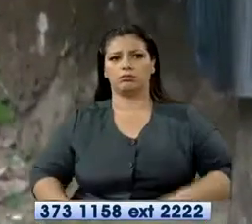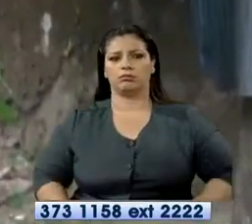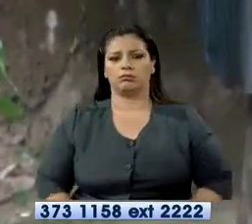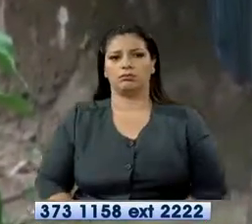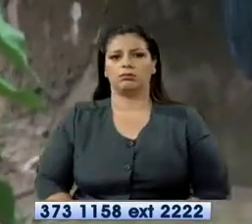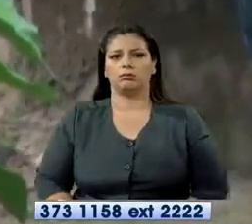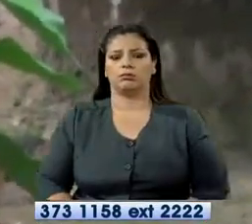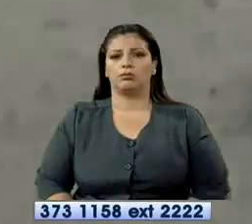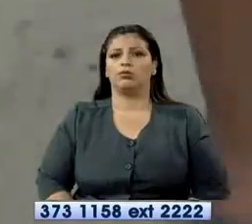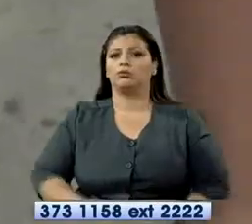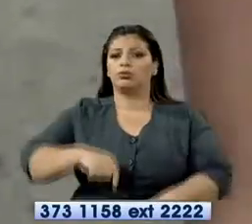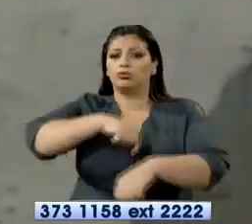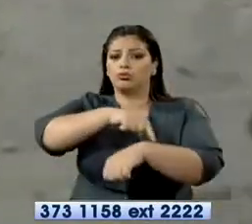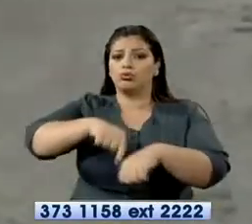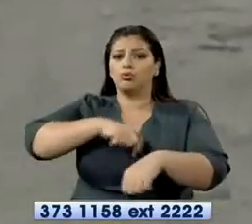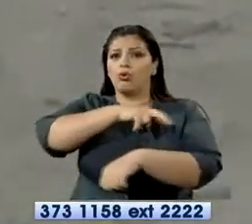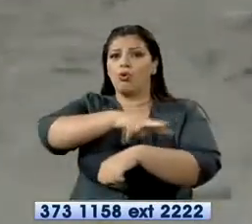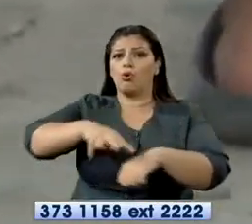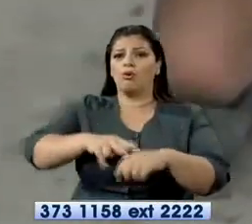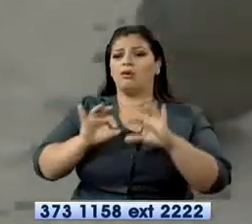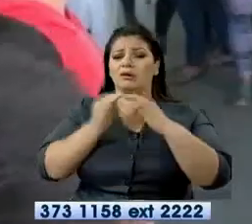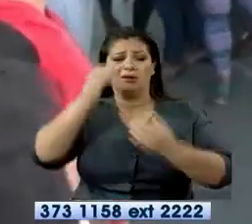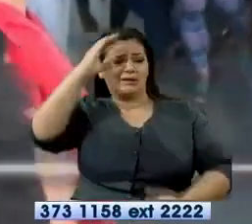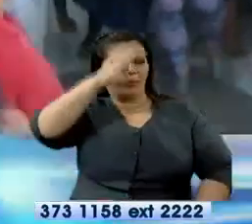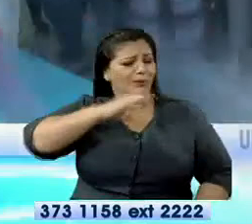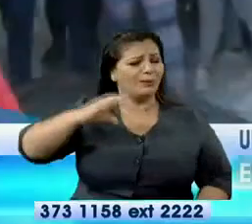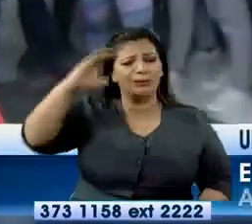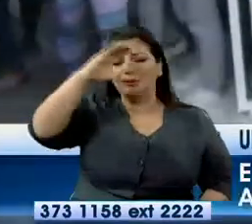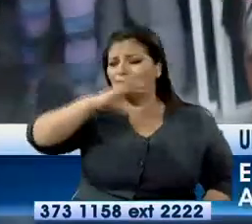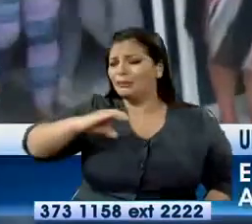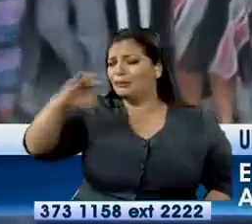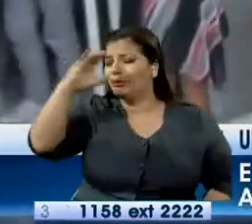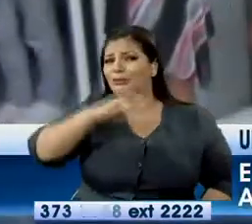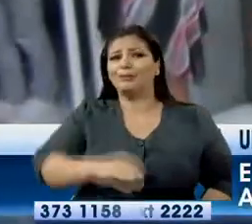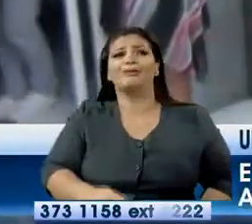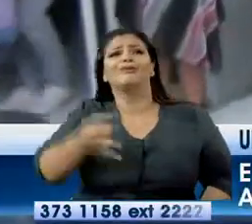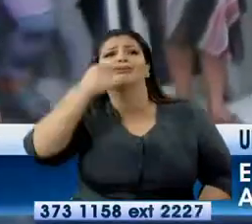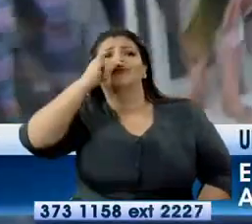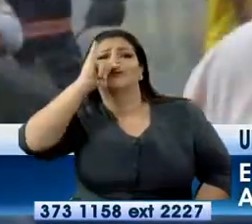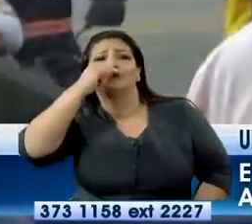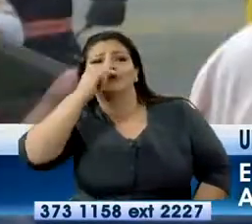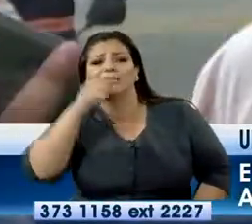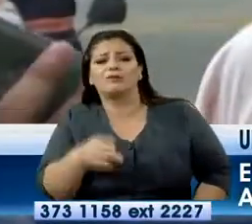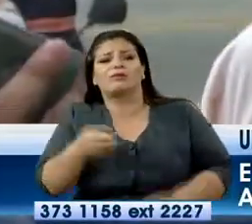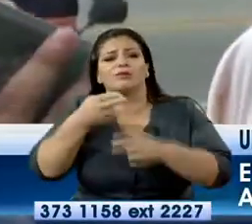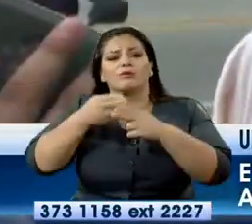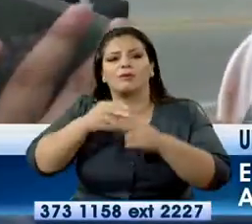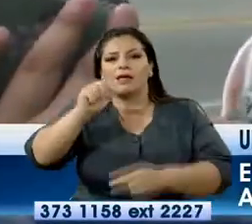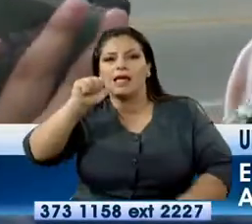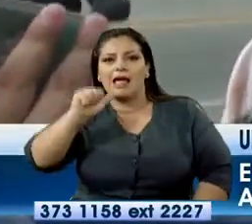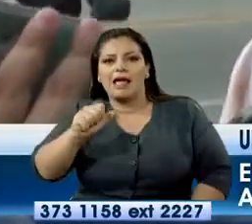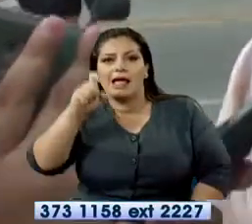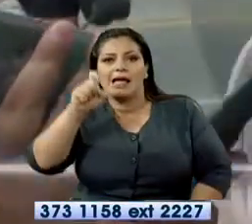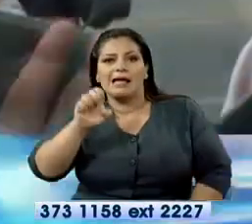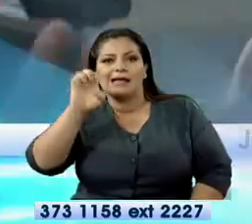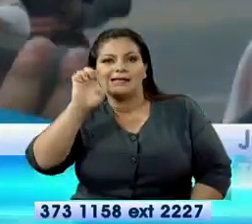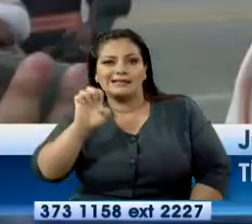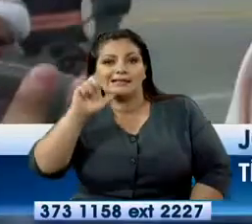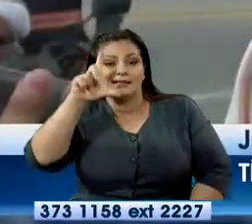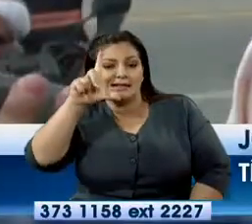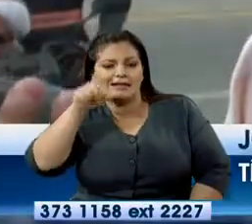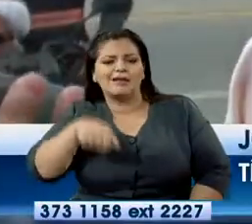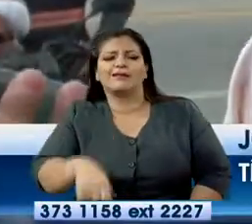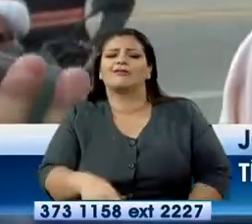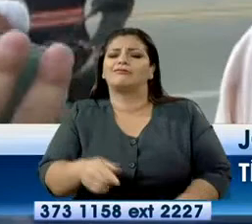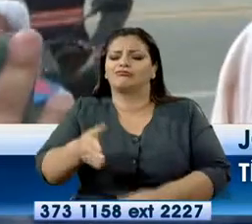De agua acabó la tierna existencia de Axel, un niño de 2 años, 10 meses. Dejaron una tina de ropa sobre el